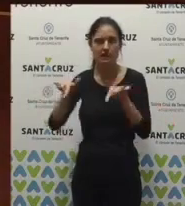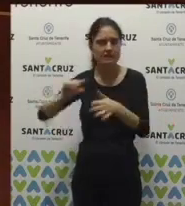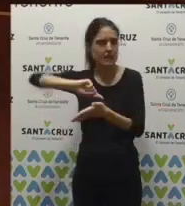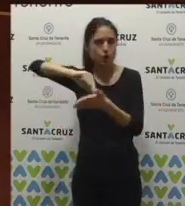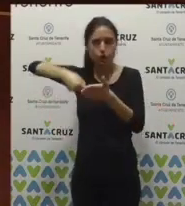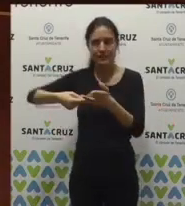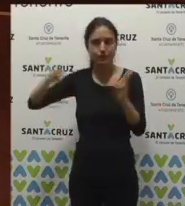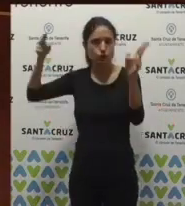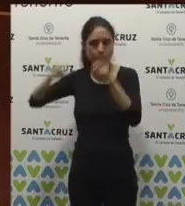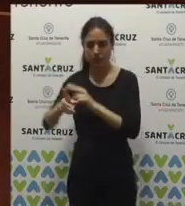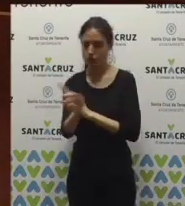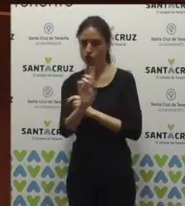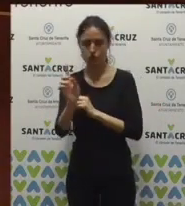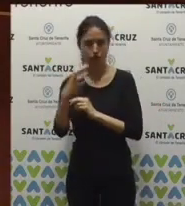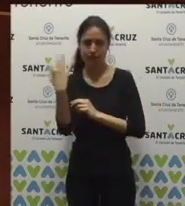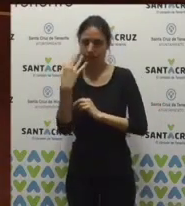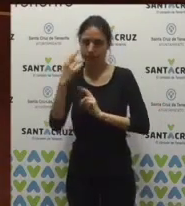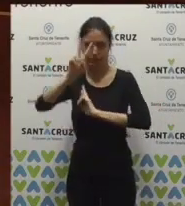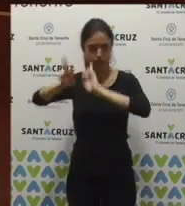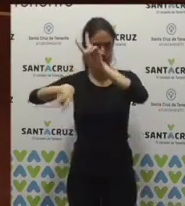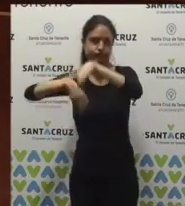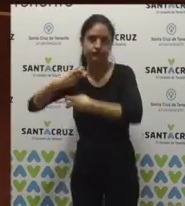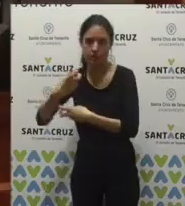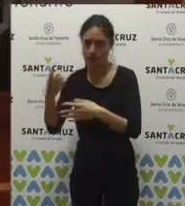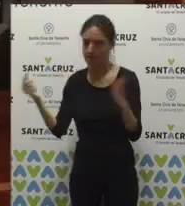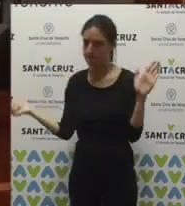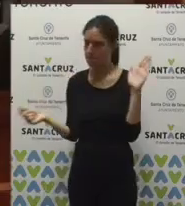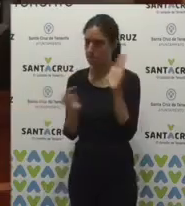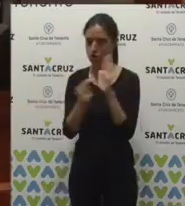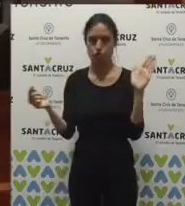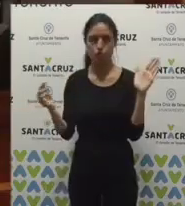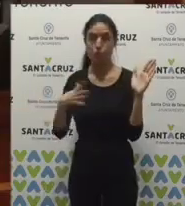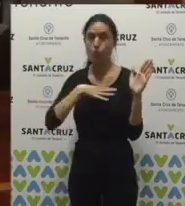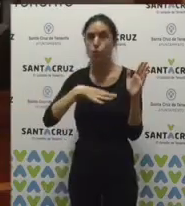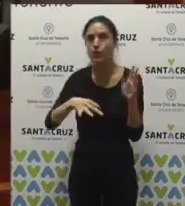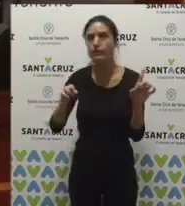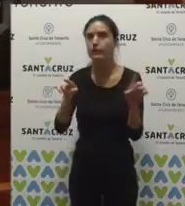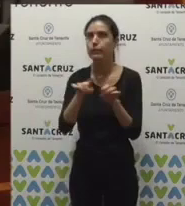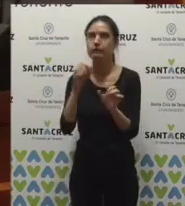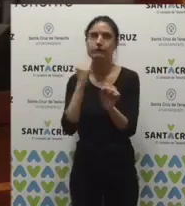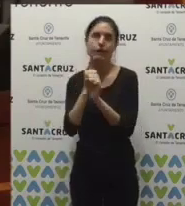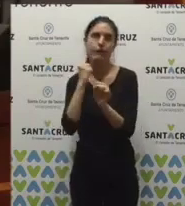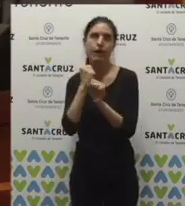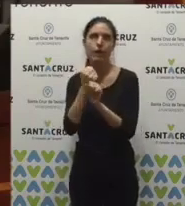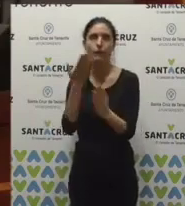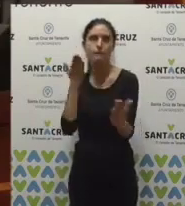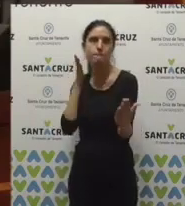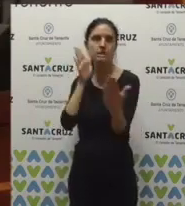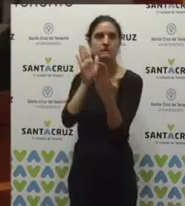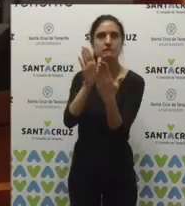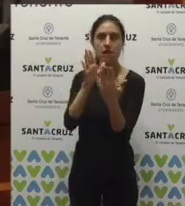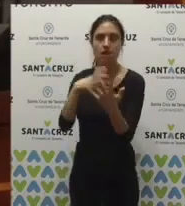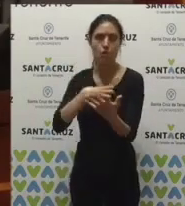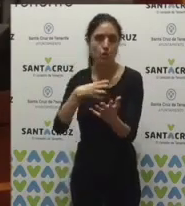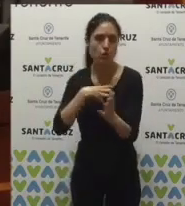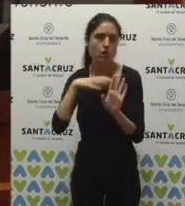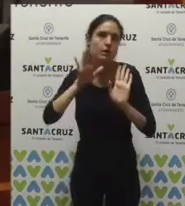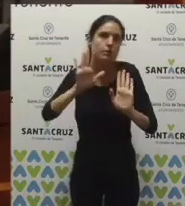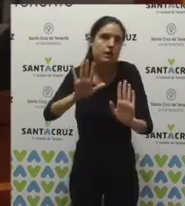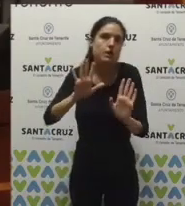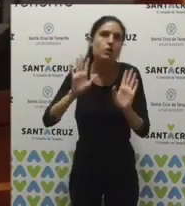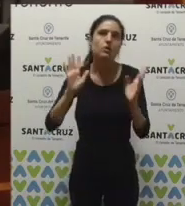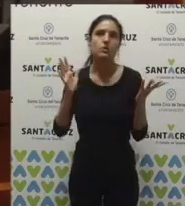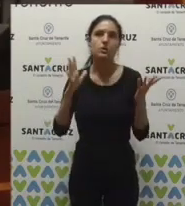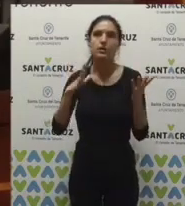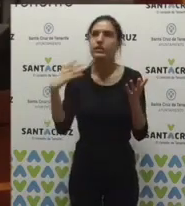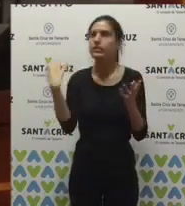suspendiera que se reactivará lo antes posible seguramente no podrá trabajar en el formato presencial que tenían hasta ahora pero habrá que